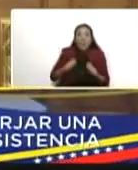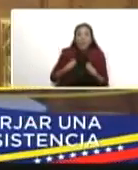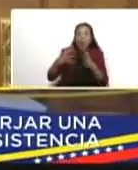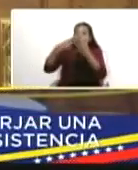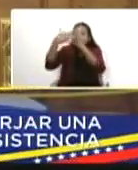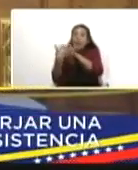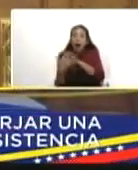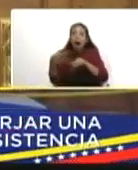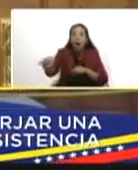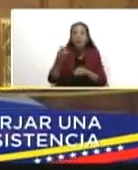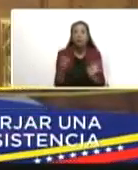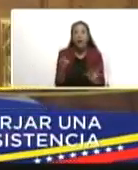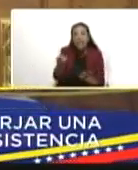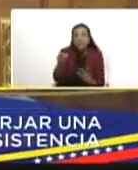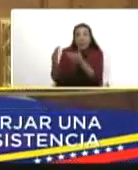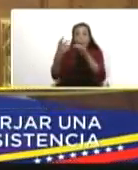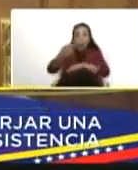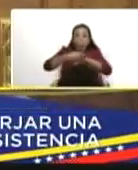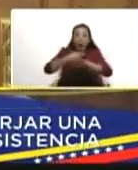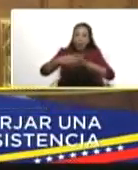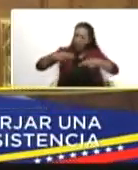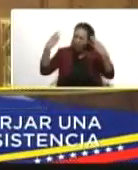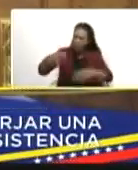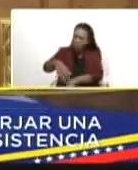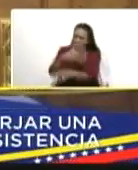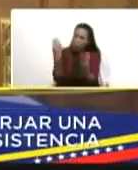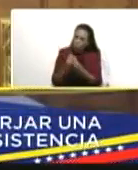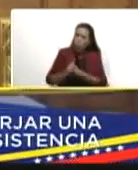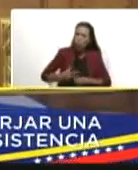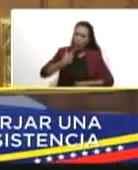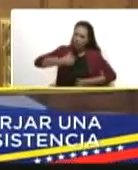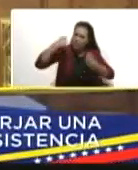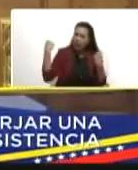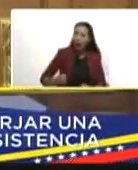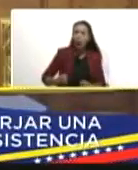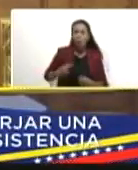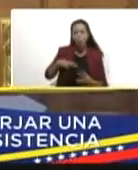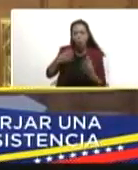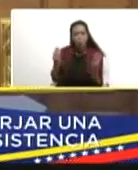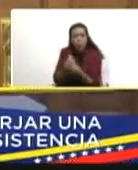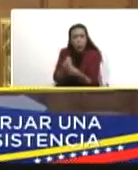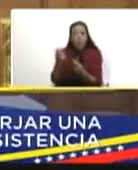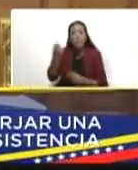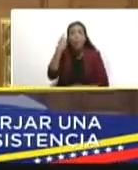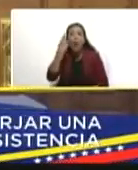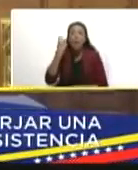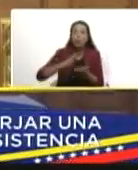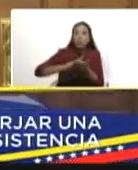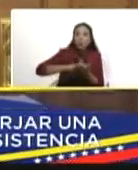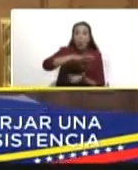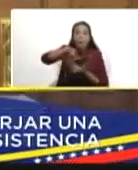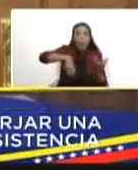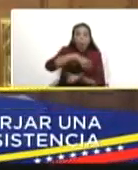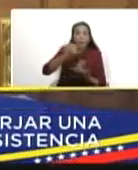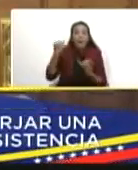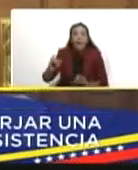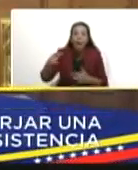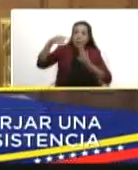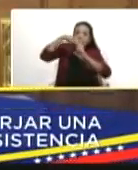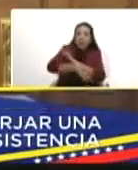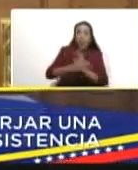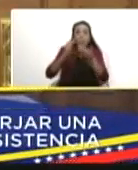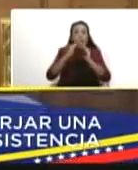venezolana Un gobierno en el terreno caminando con el pueblo buscando soluciones prácticas